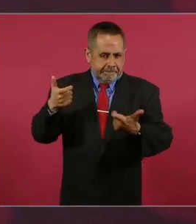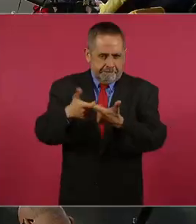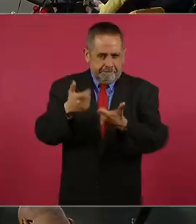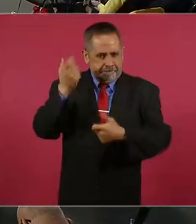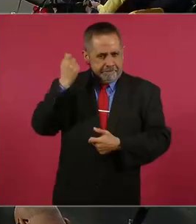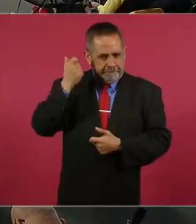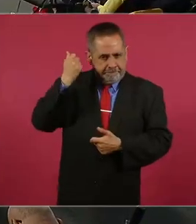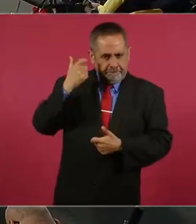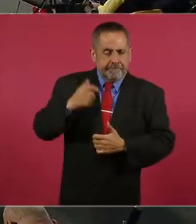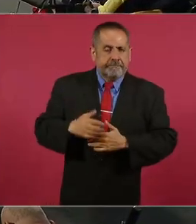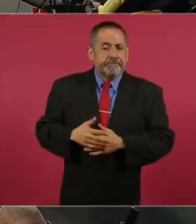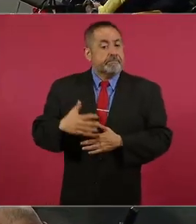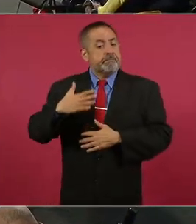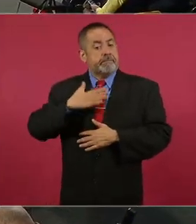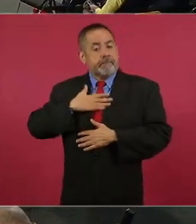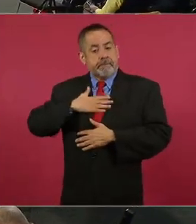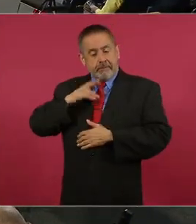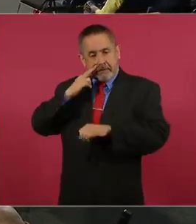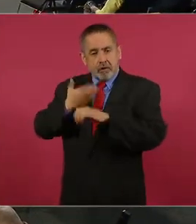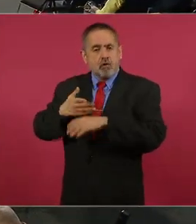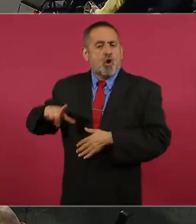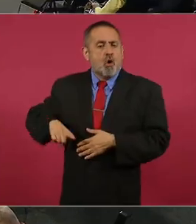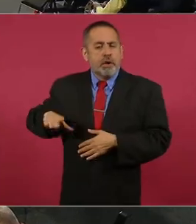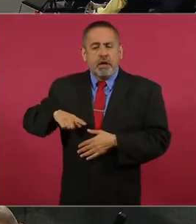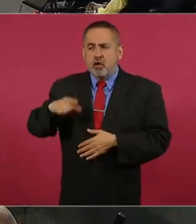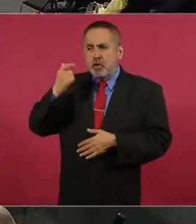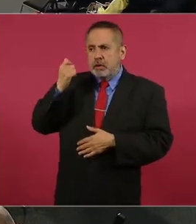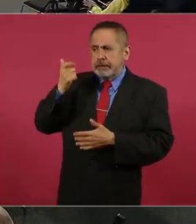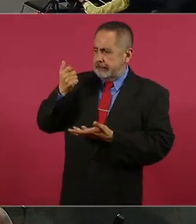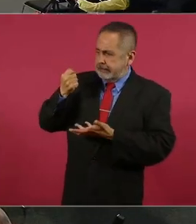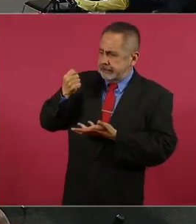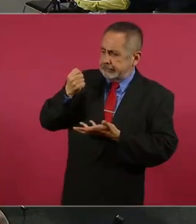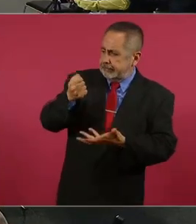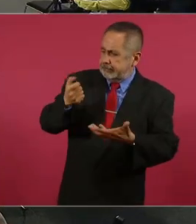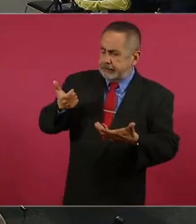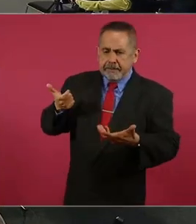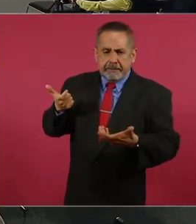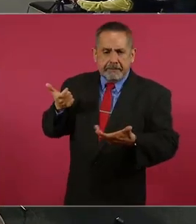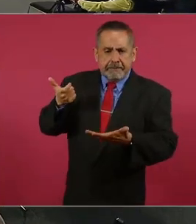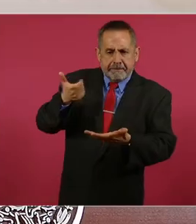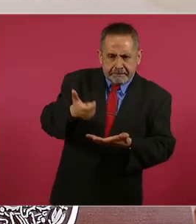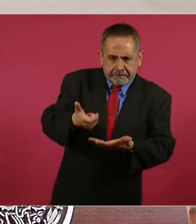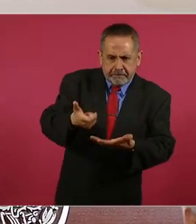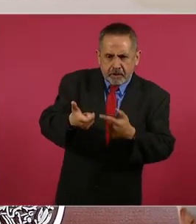la parte que nos corresponde a nosotros la vamos a obtener porque